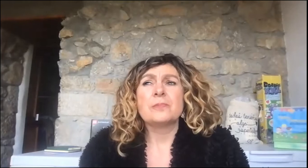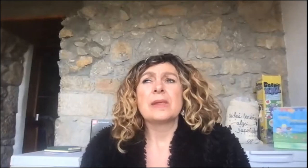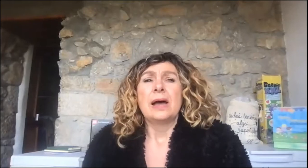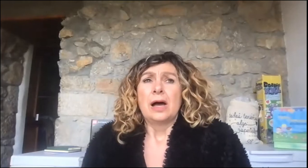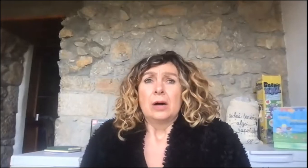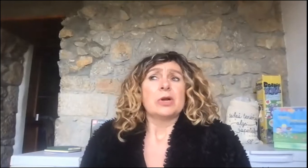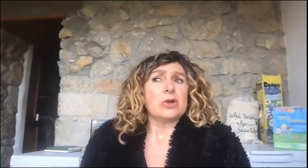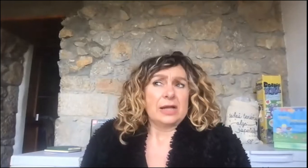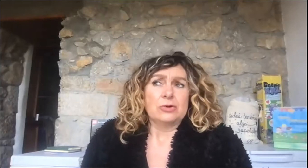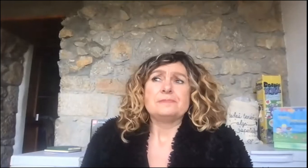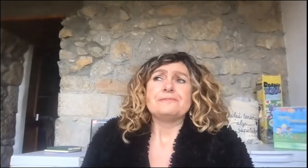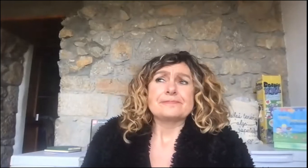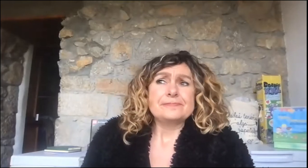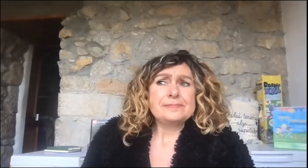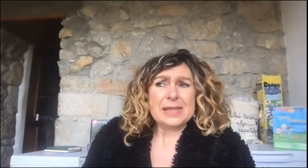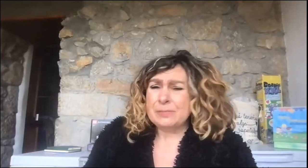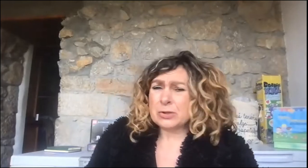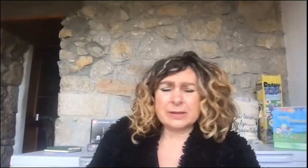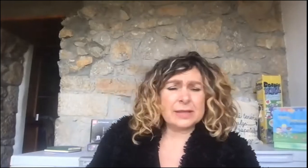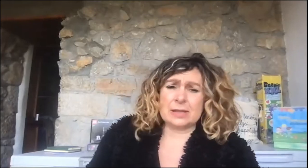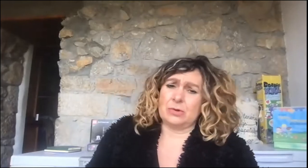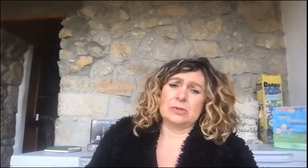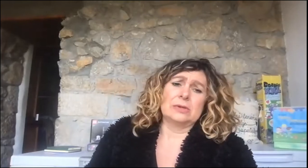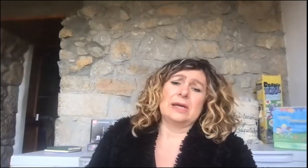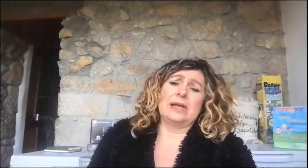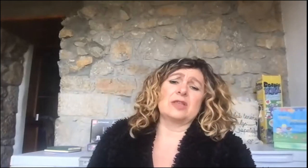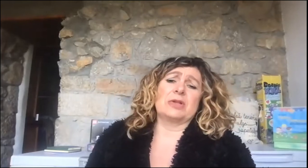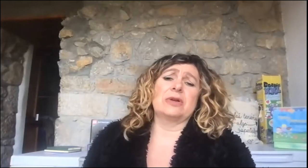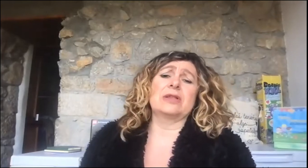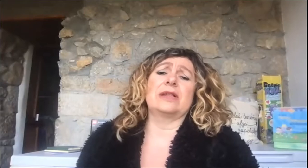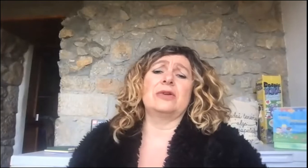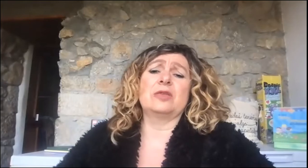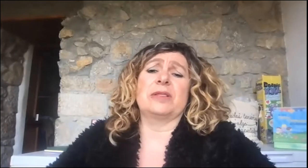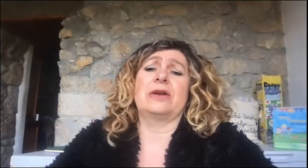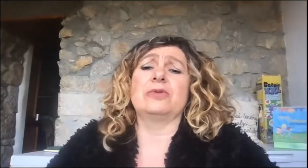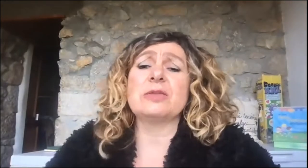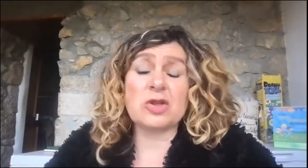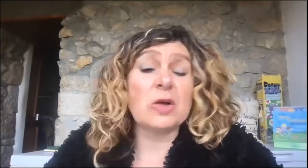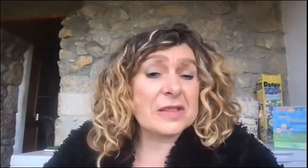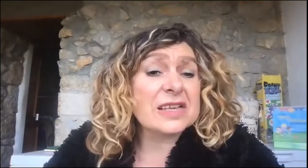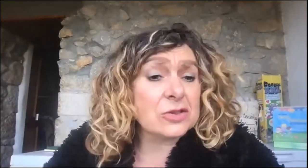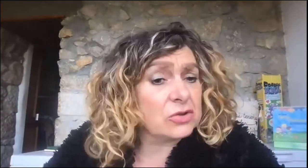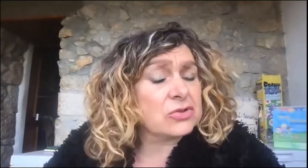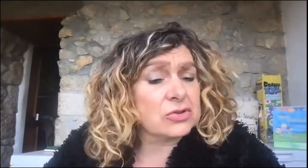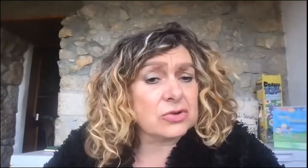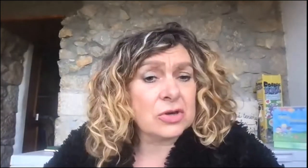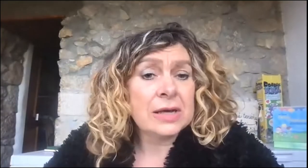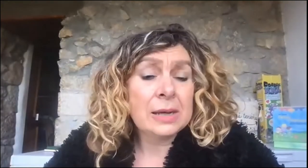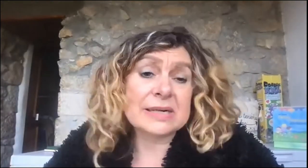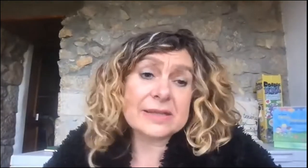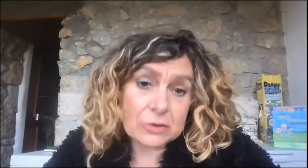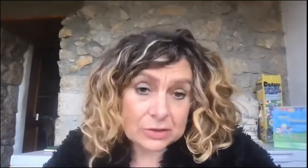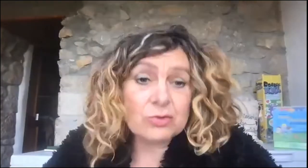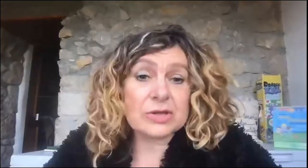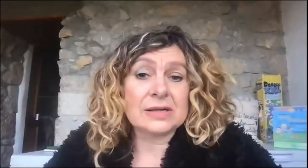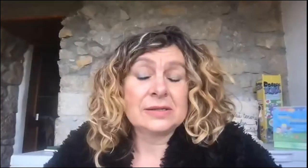Dinámicos. Por otro lado, importantísimo en las personas dentro del espectro del autismo, y si lo pensáis en todos nosotros,